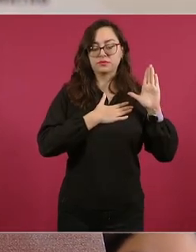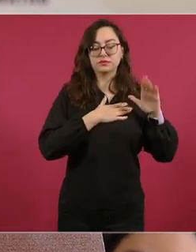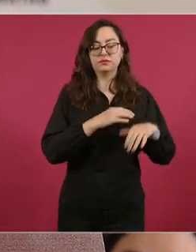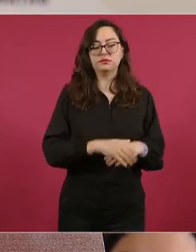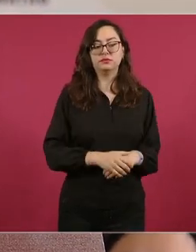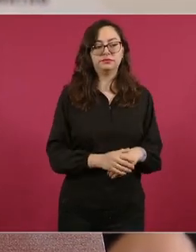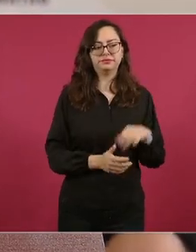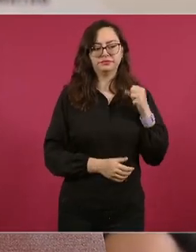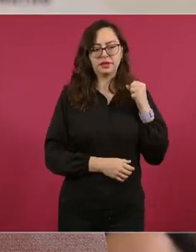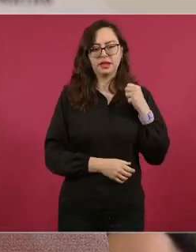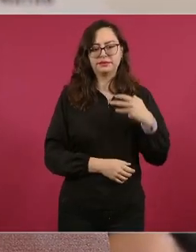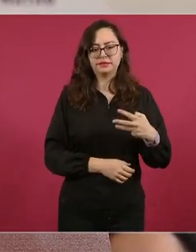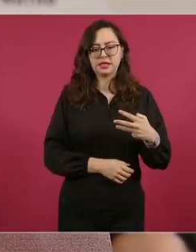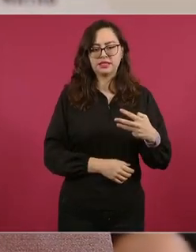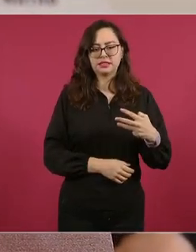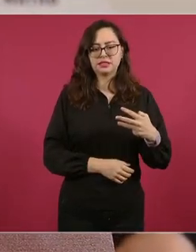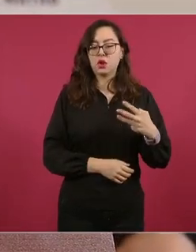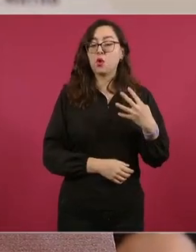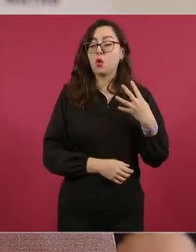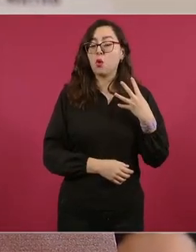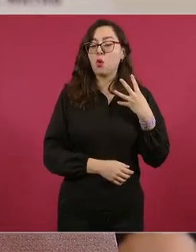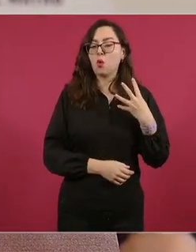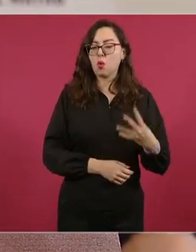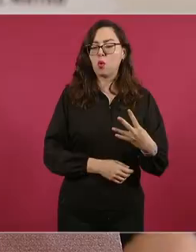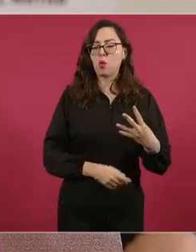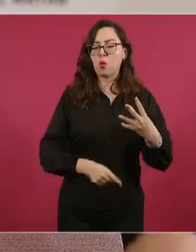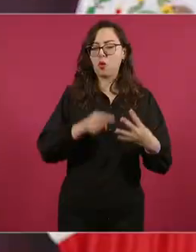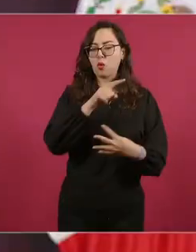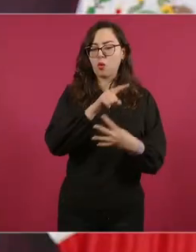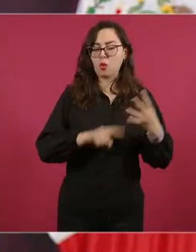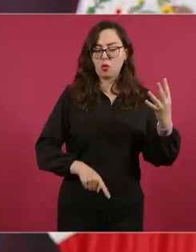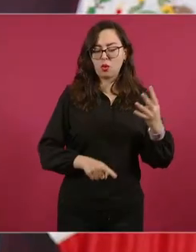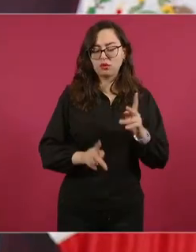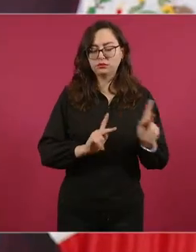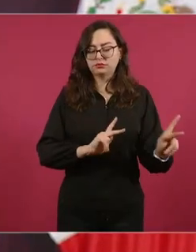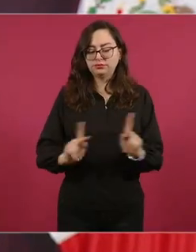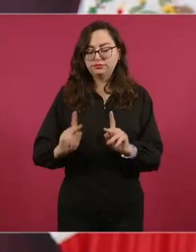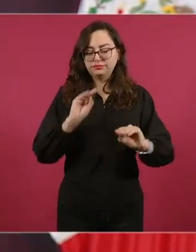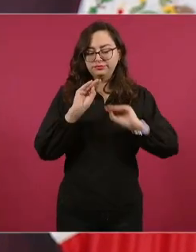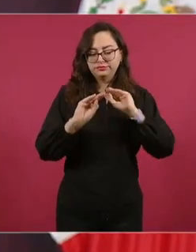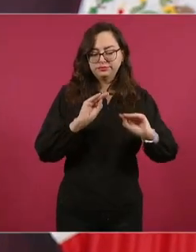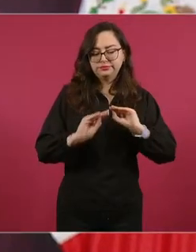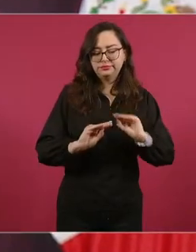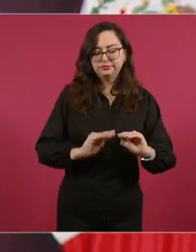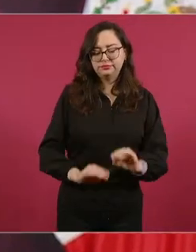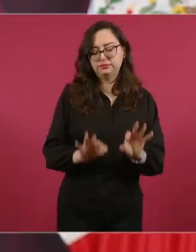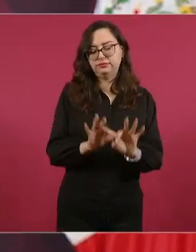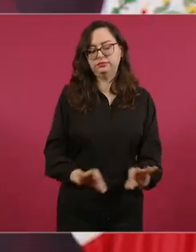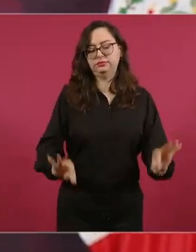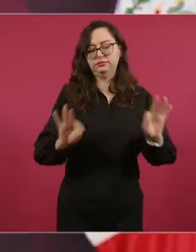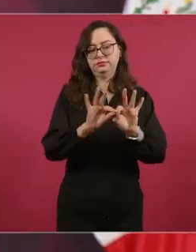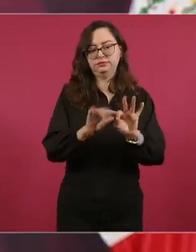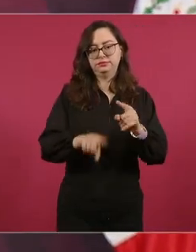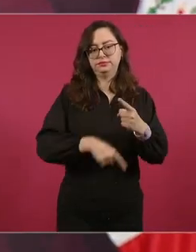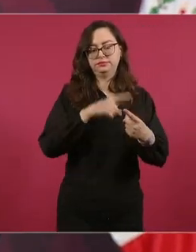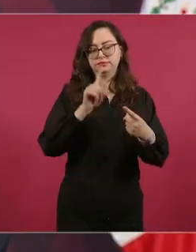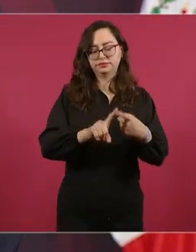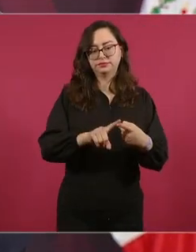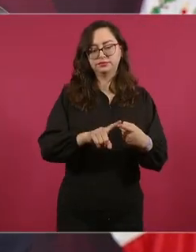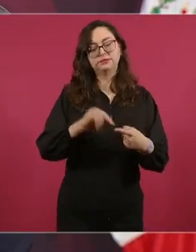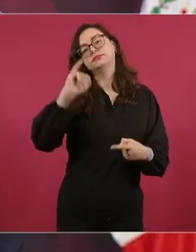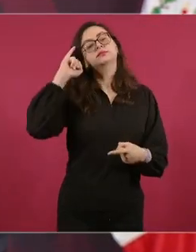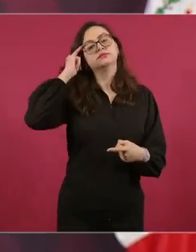cuatro planes prioritarios desde luego, el plan de justicia